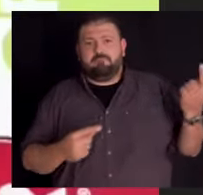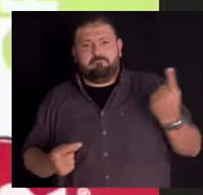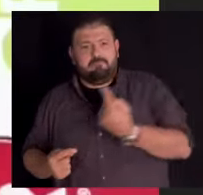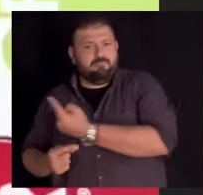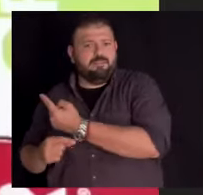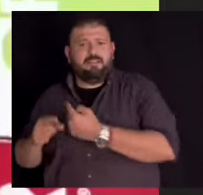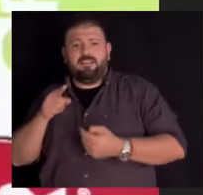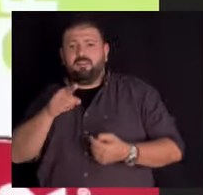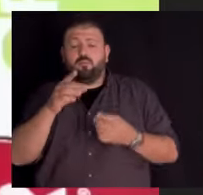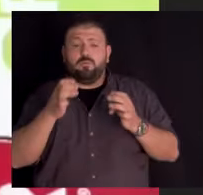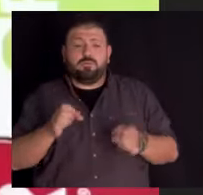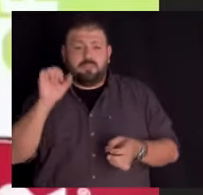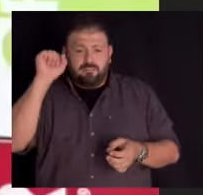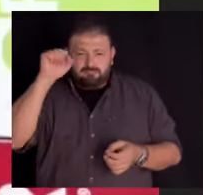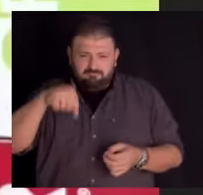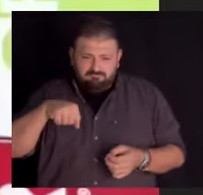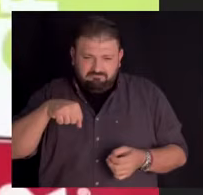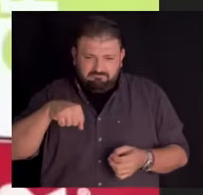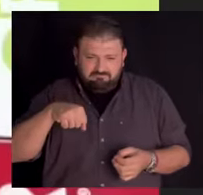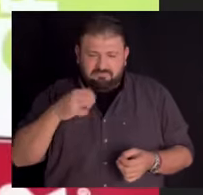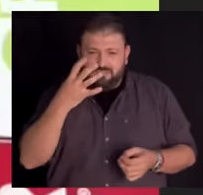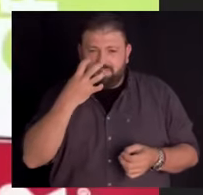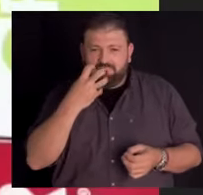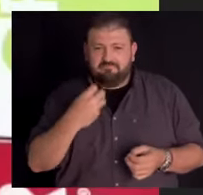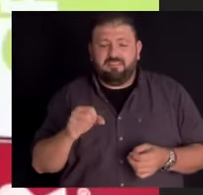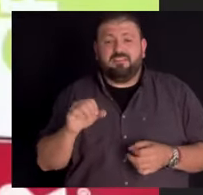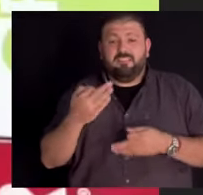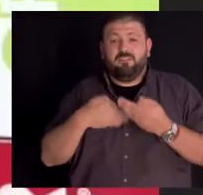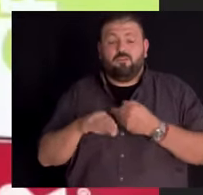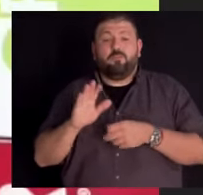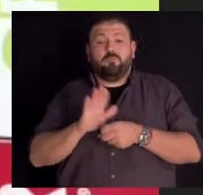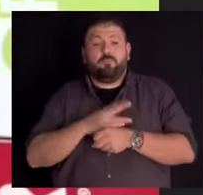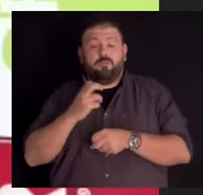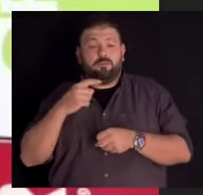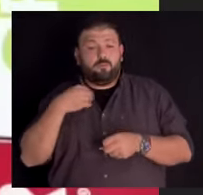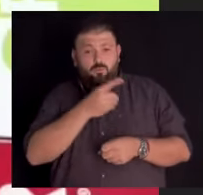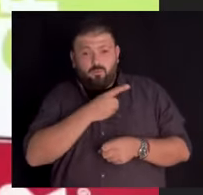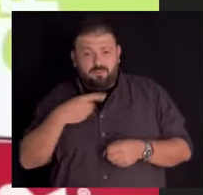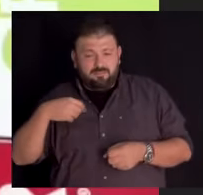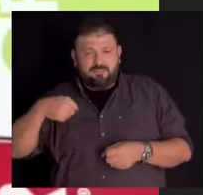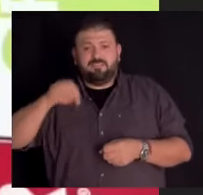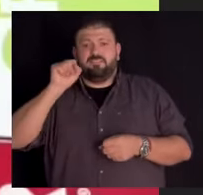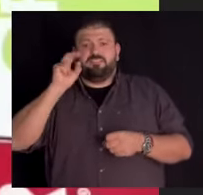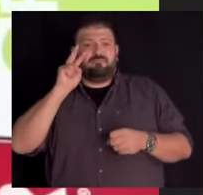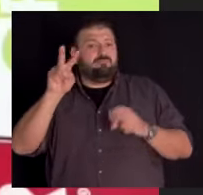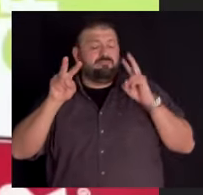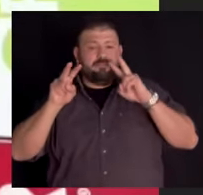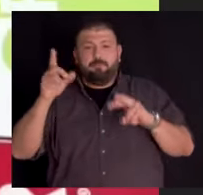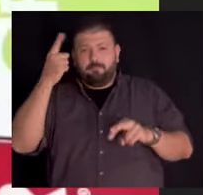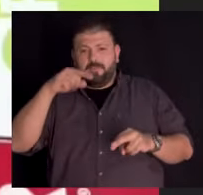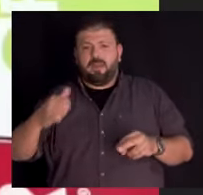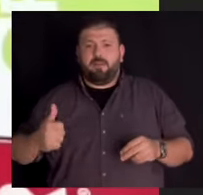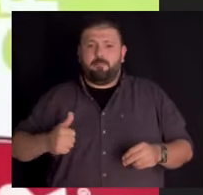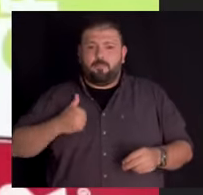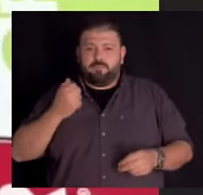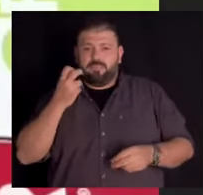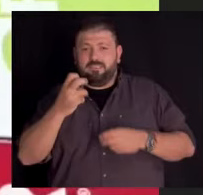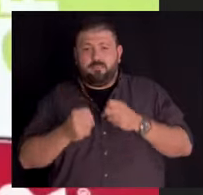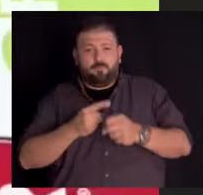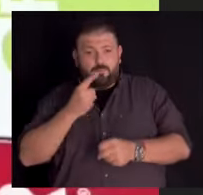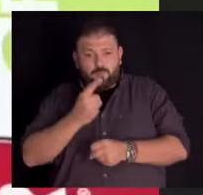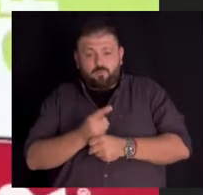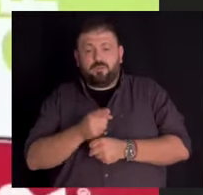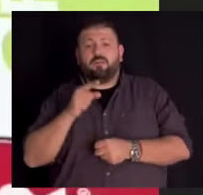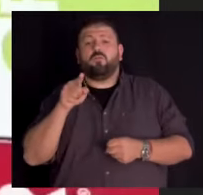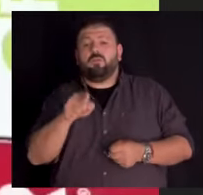ni siquiera abres la vista, alzas la vista para tomar esta oportunidad. Así que, ¿ahí qué es lo que tienes